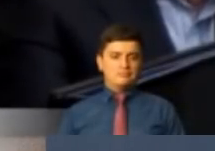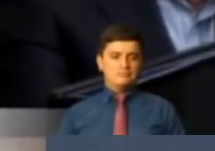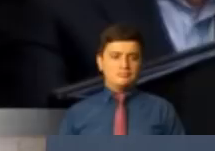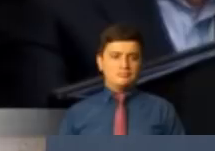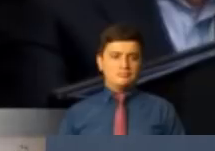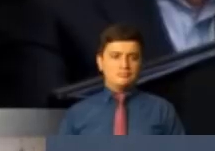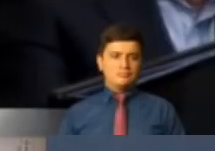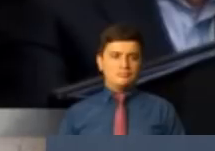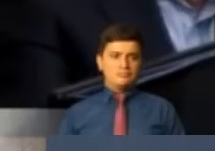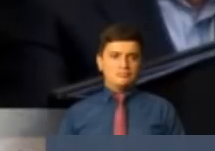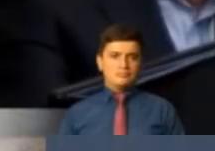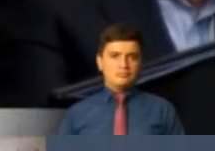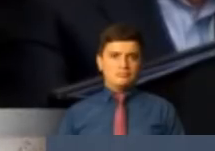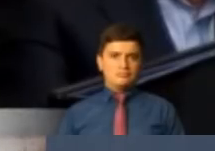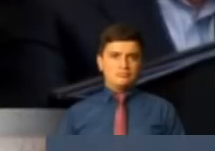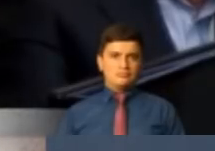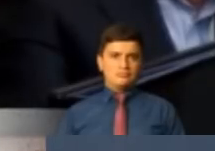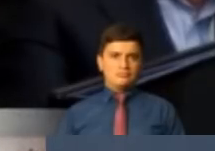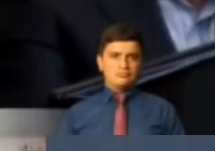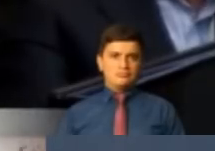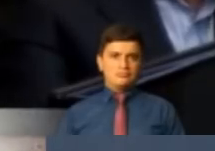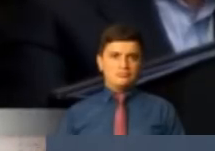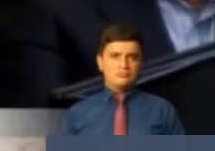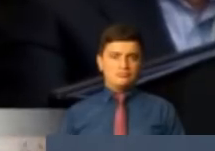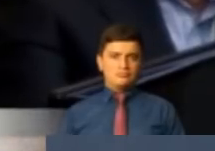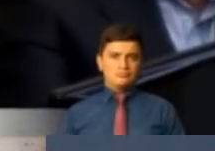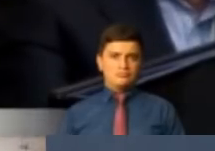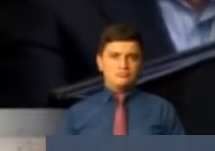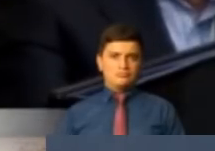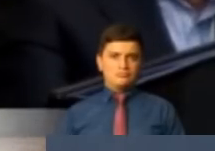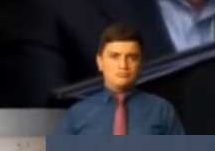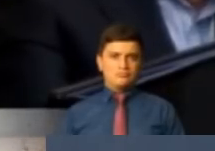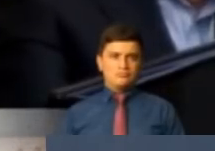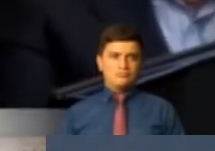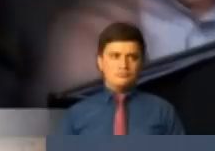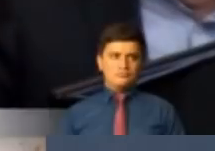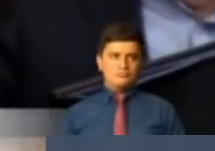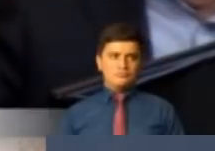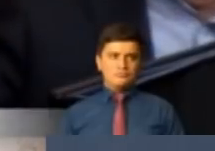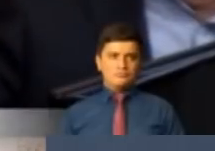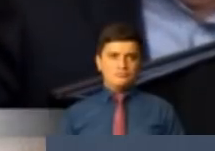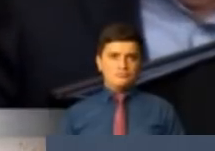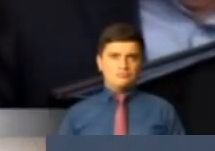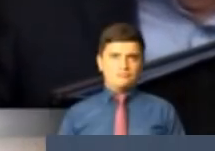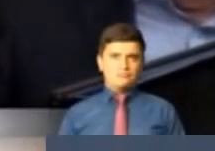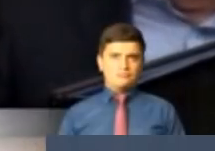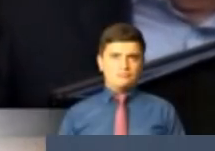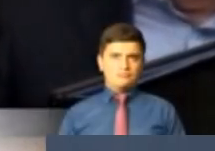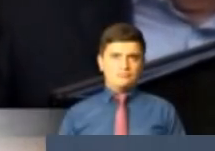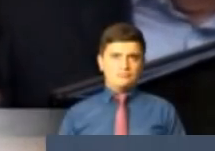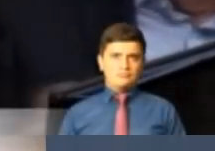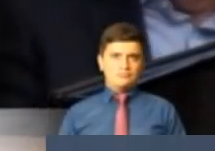pedirle permiso al partido de gobierno para actuar. Aquí no nos van a decir lo que debemos hacer ni